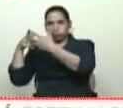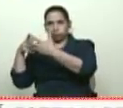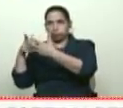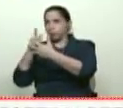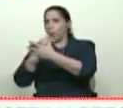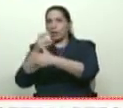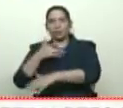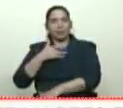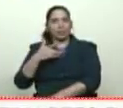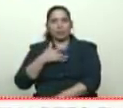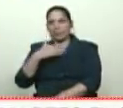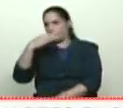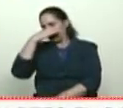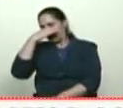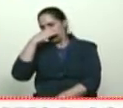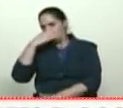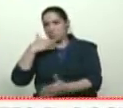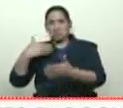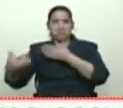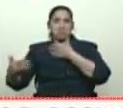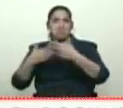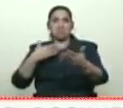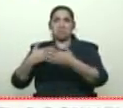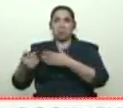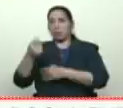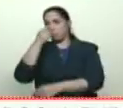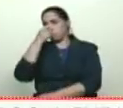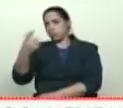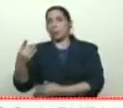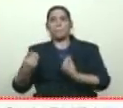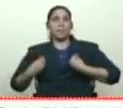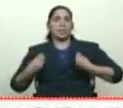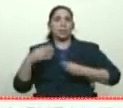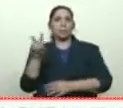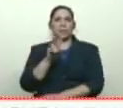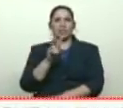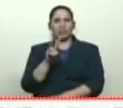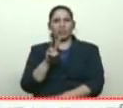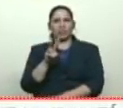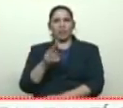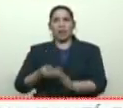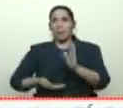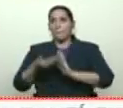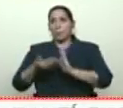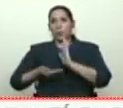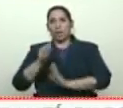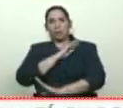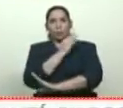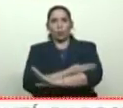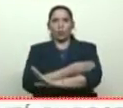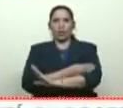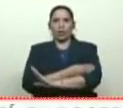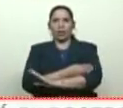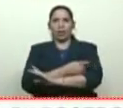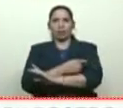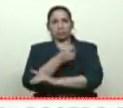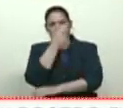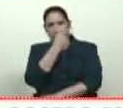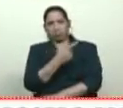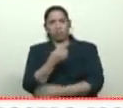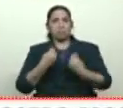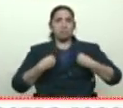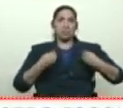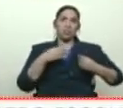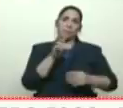criminales, que le importa un poco la vida de los venezolanos. Más importante es el poder para ellos que la vida de venezolanos. Esa es la